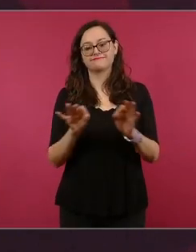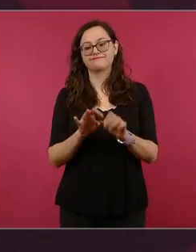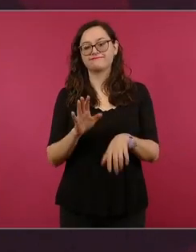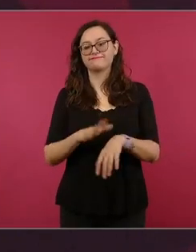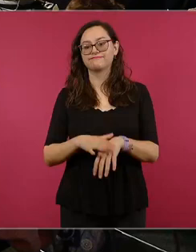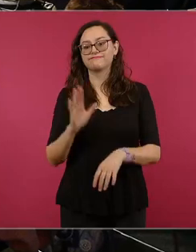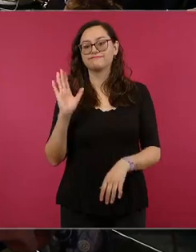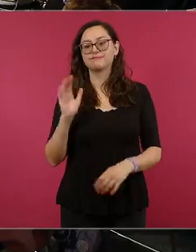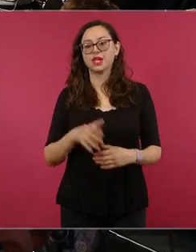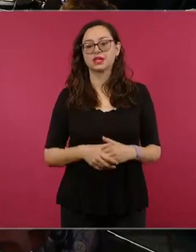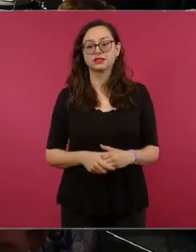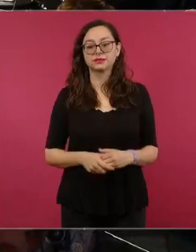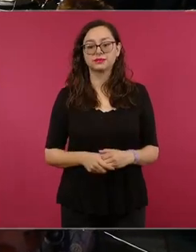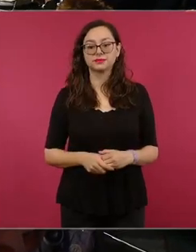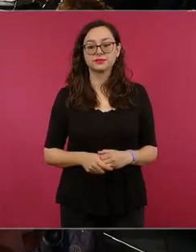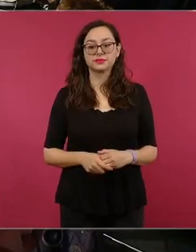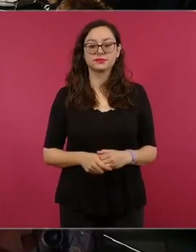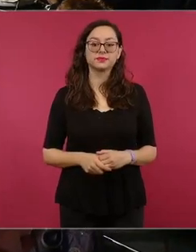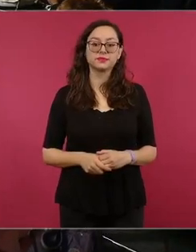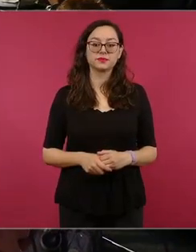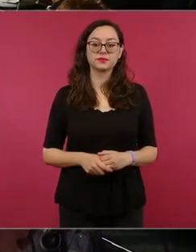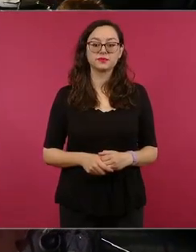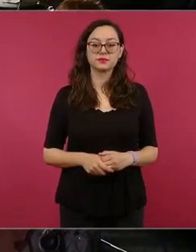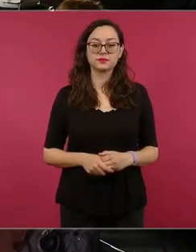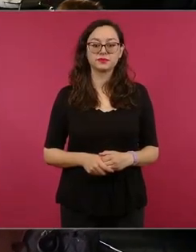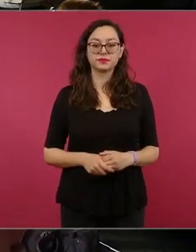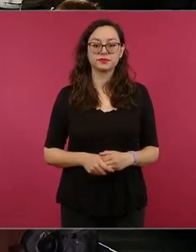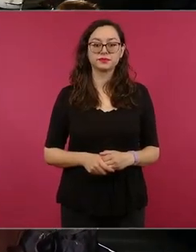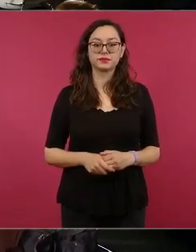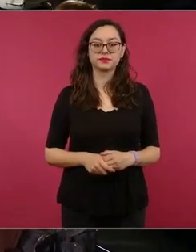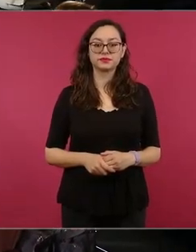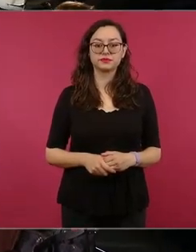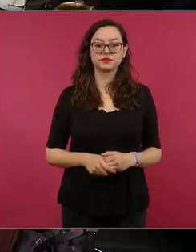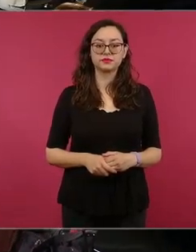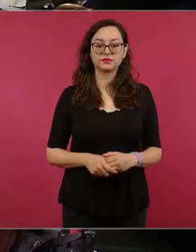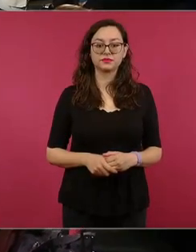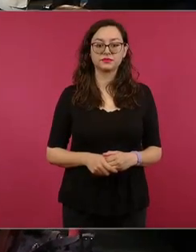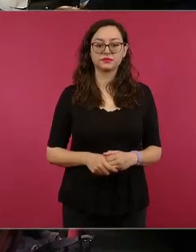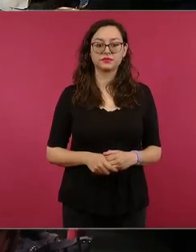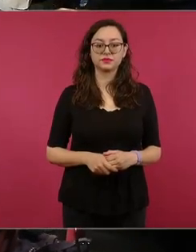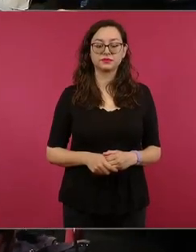cómo está el reporte de seguridad.